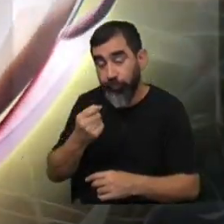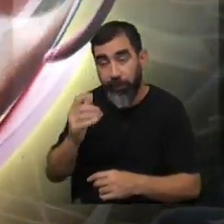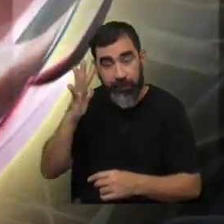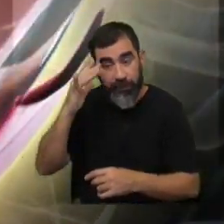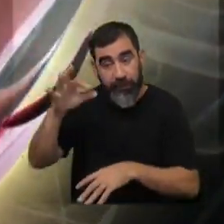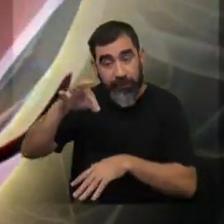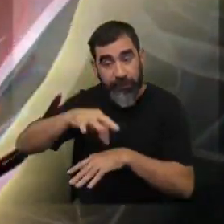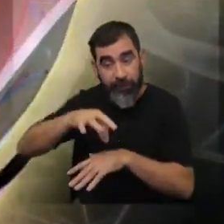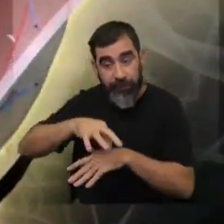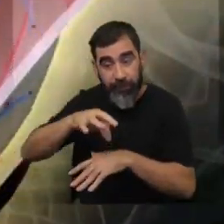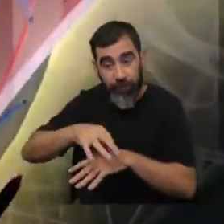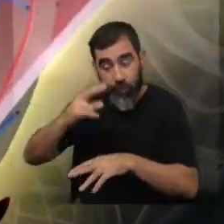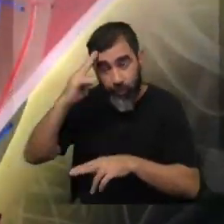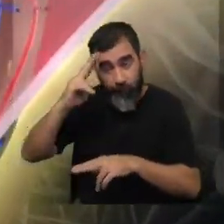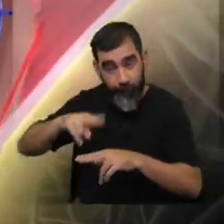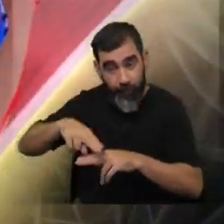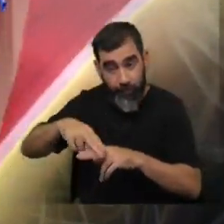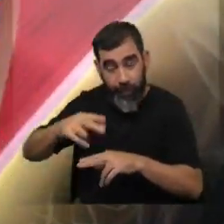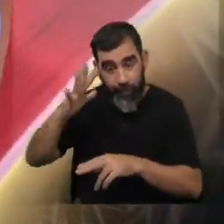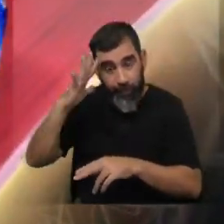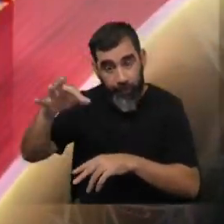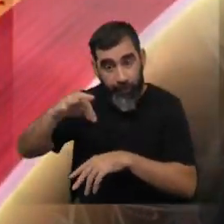psiquiátricos, por ejemplo, para enfermedades psiquiátricas,